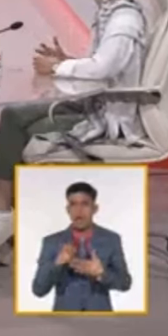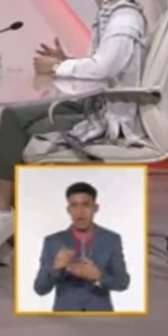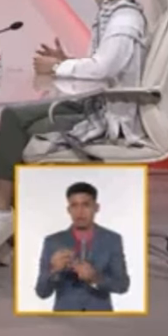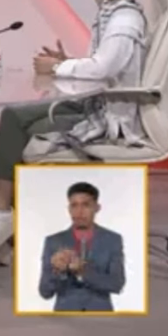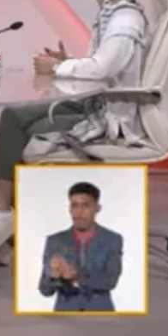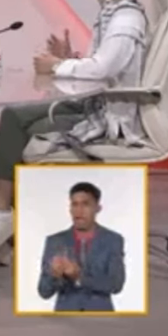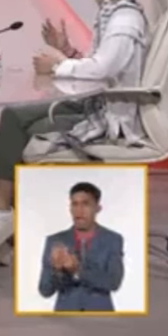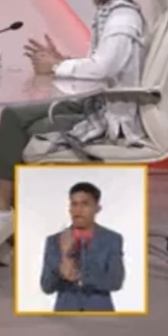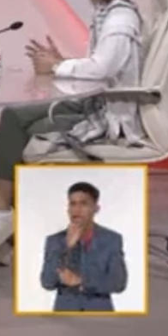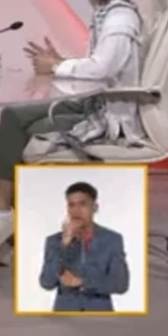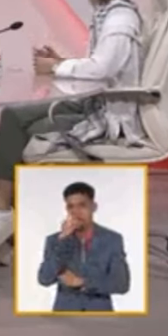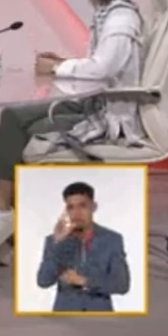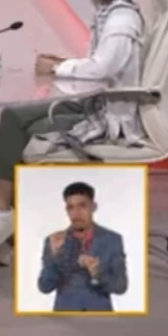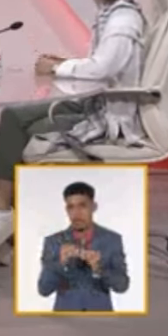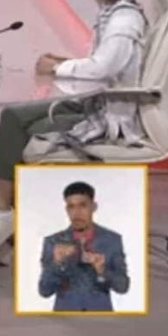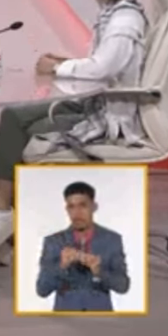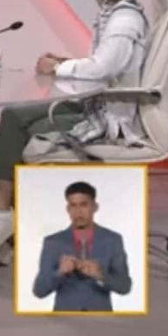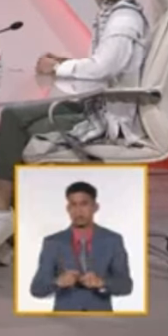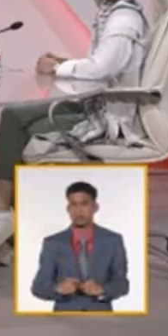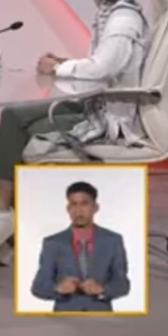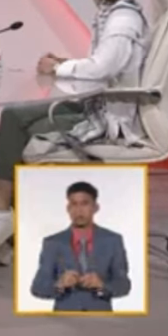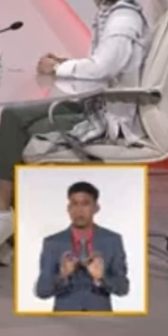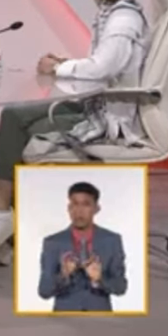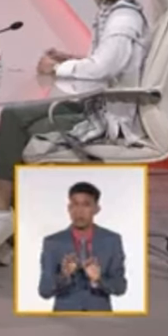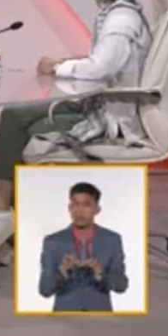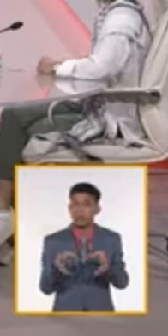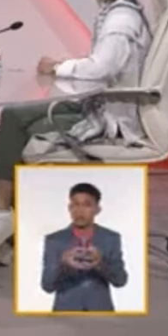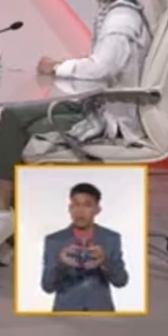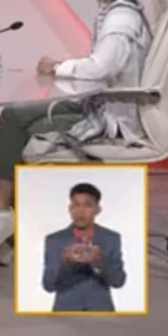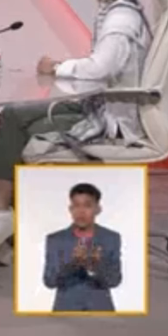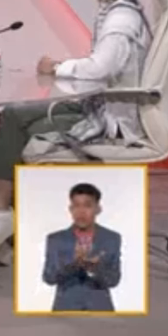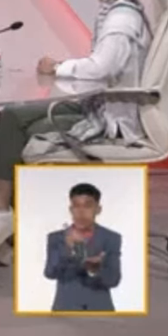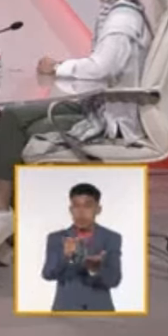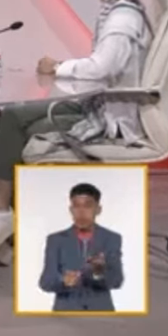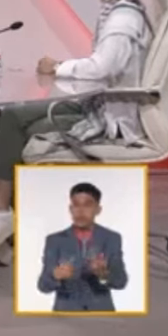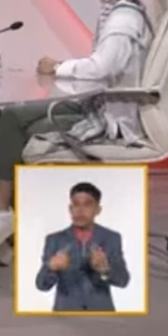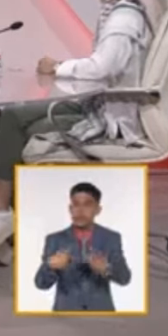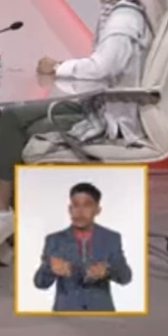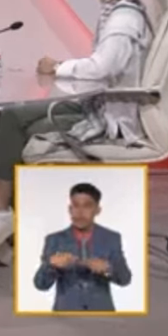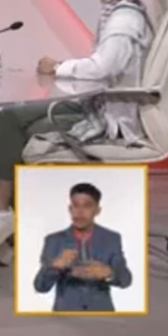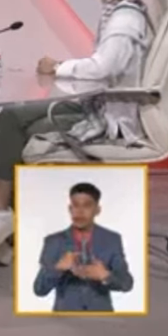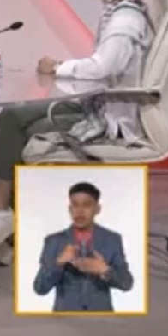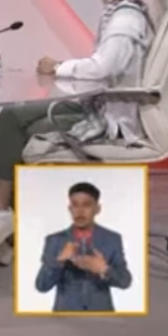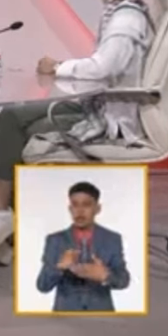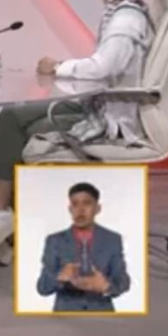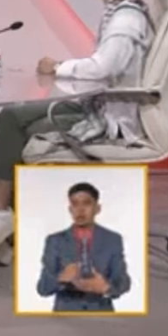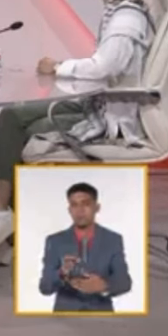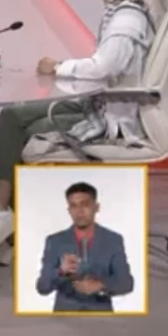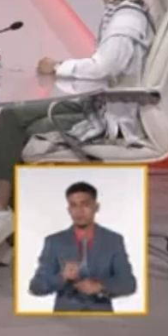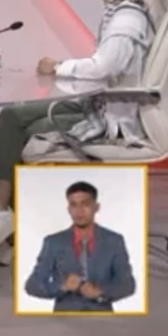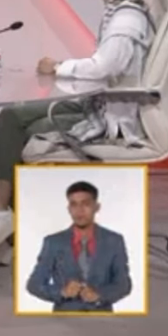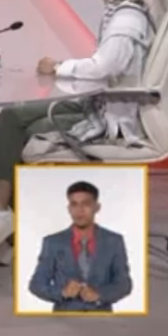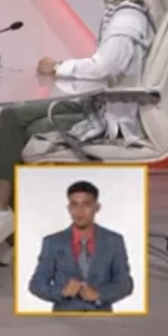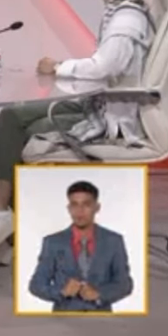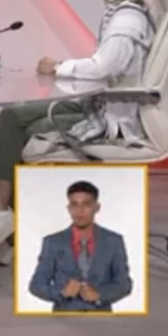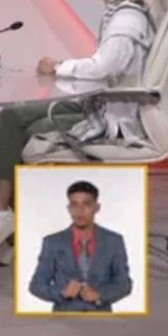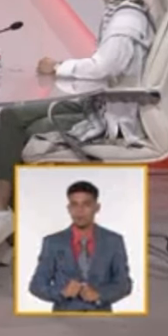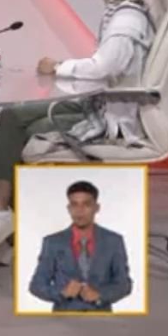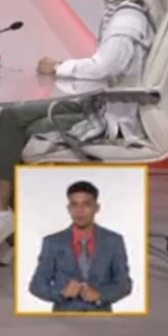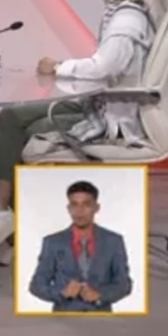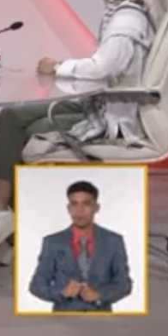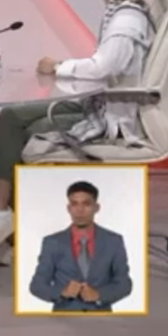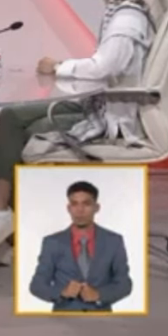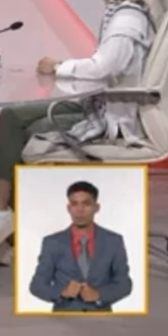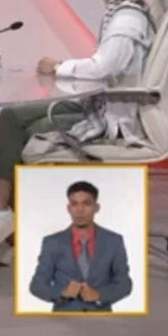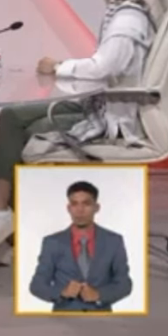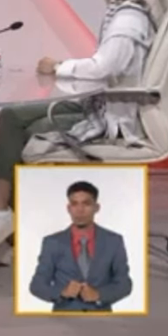movimiento de estudiantes que se rebelen contra esta maquinaria belicista. Ahora, se habla casi siempre,